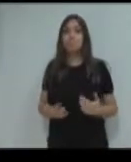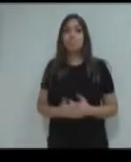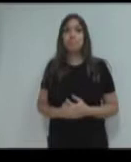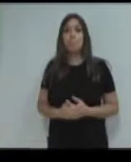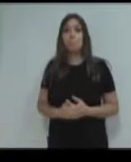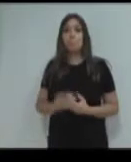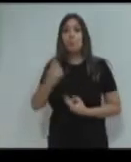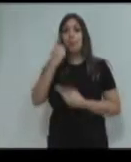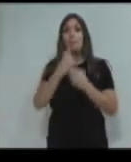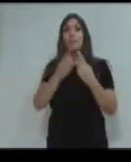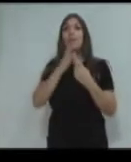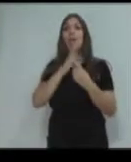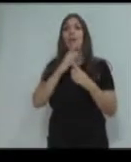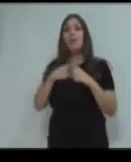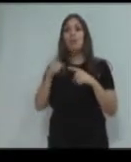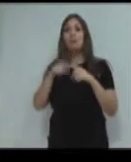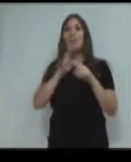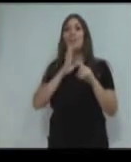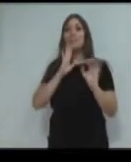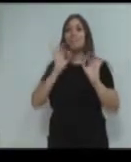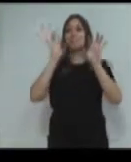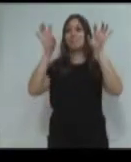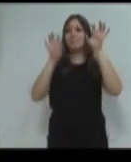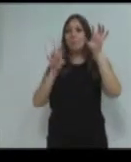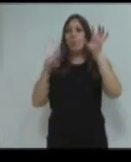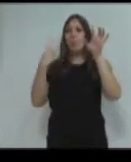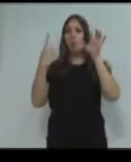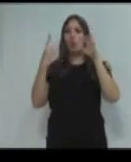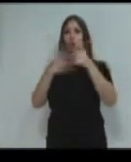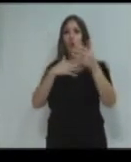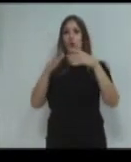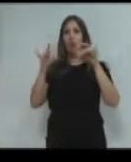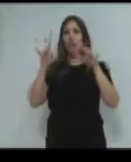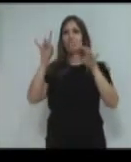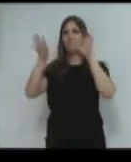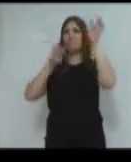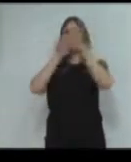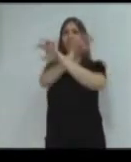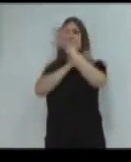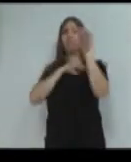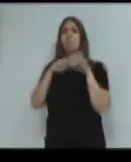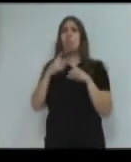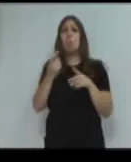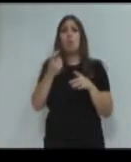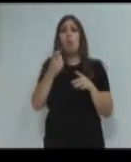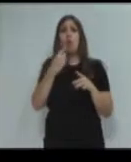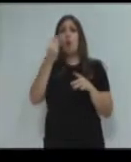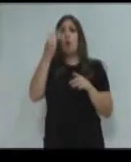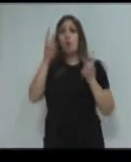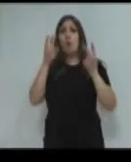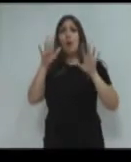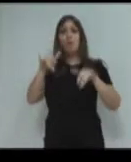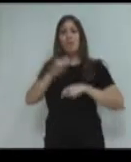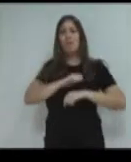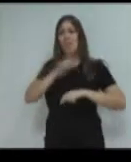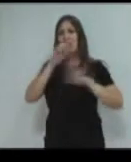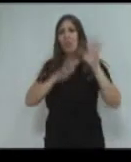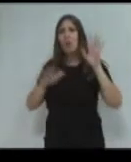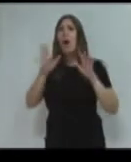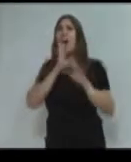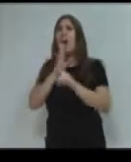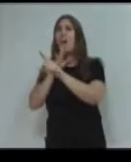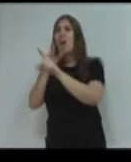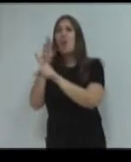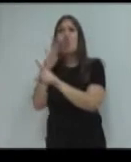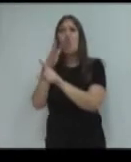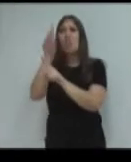muchas veces te lo cambian de sitio todo, añaden 4 herramientas y lo que han hecho es liarte. Liarnos. Sí.